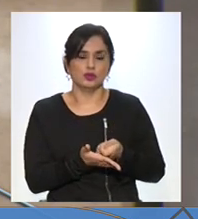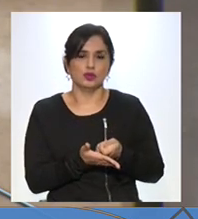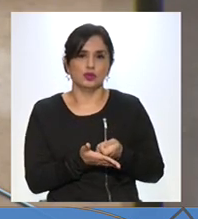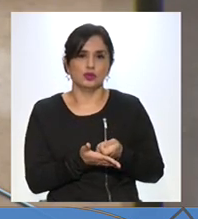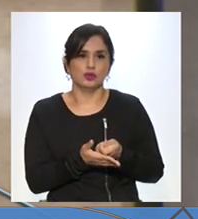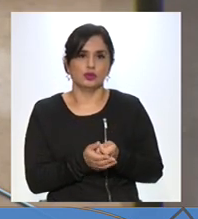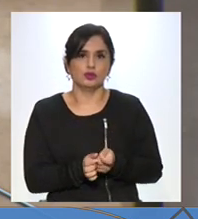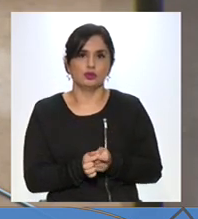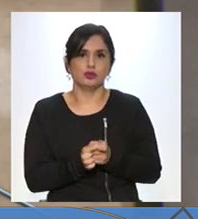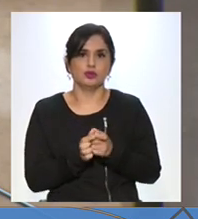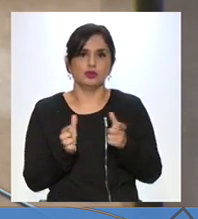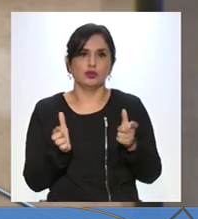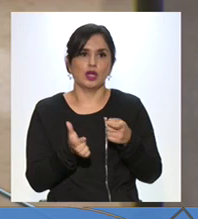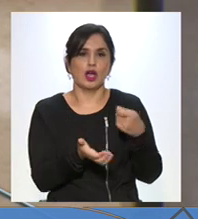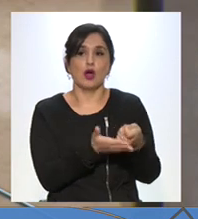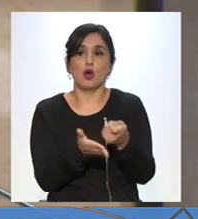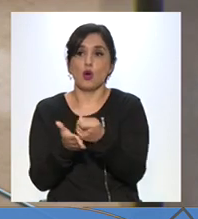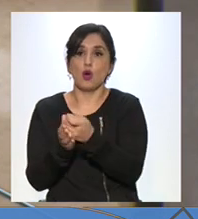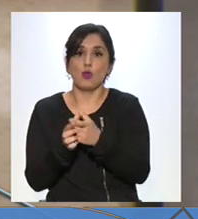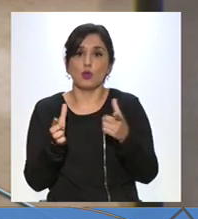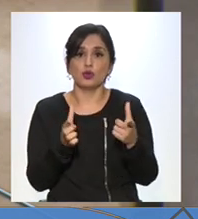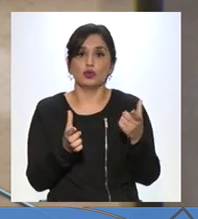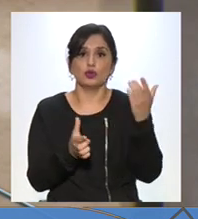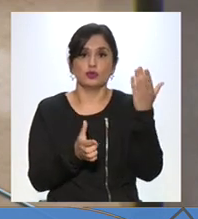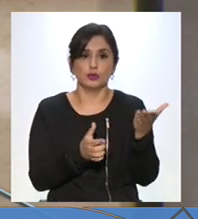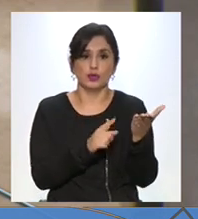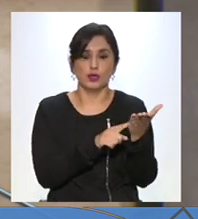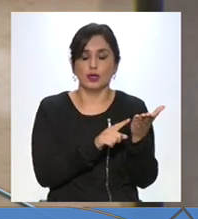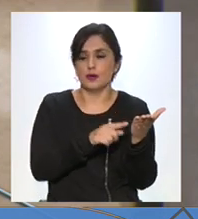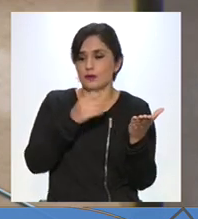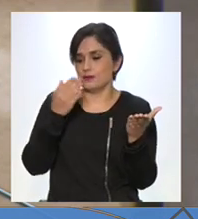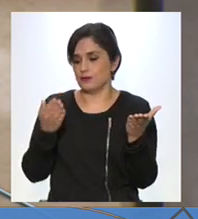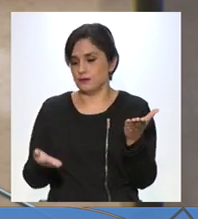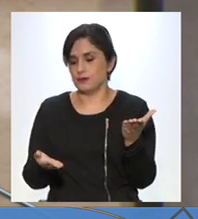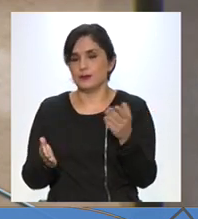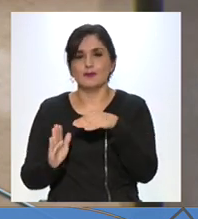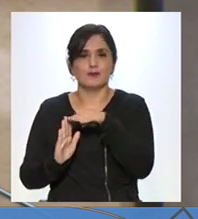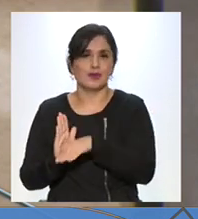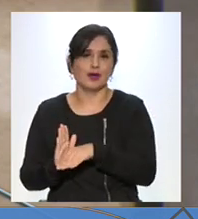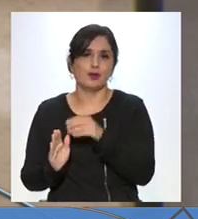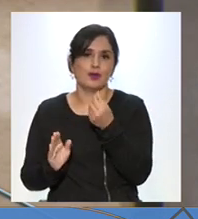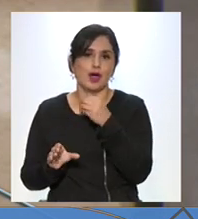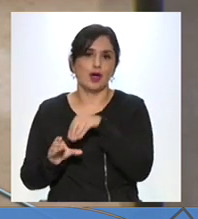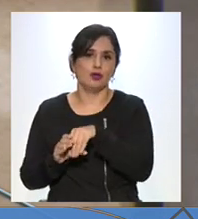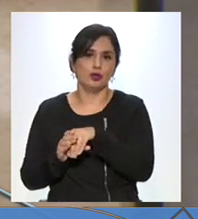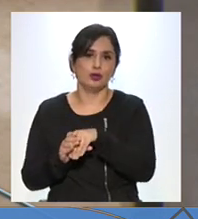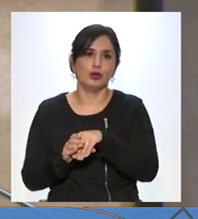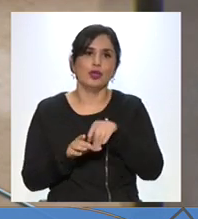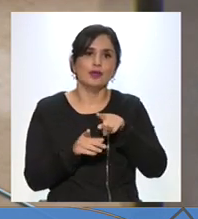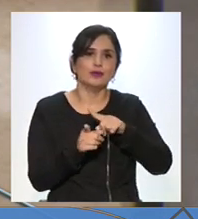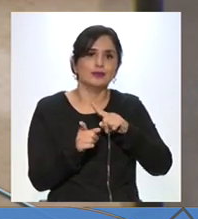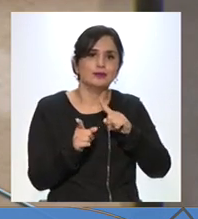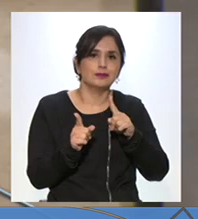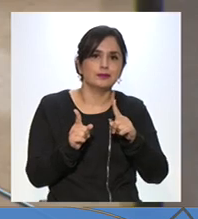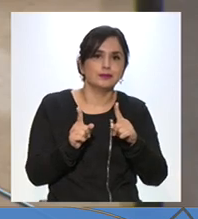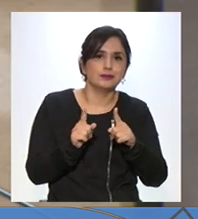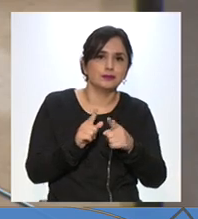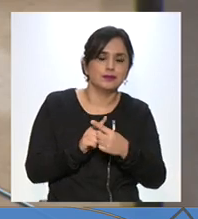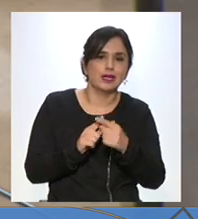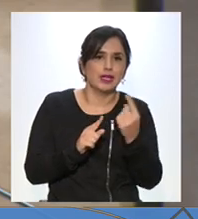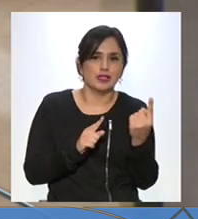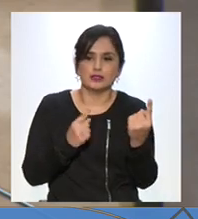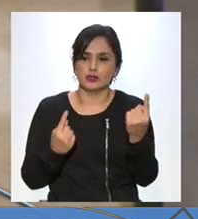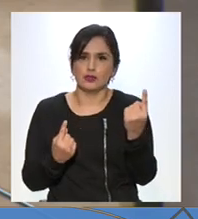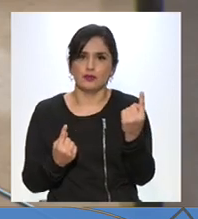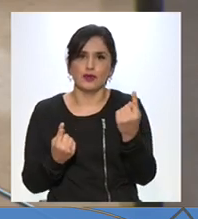fuerte crecimiento del consumo, que tiene como contrapartida un bajo nivel de ahorro, va a ir alterando, ¿cierto?,